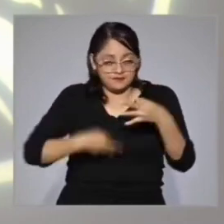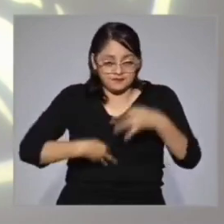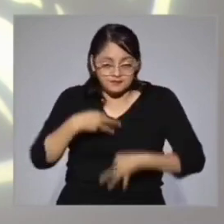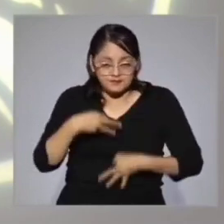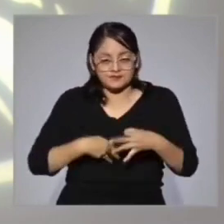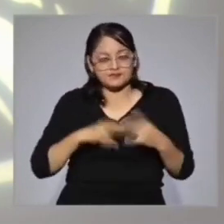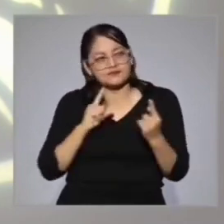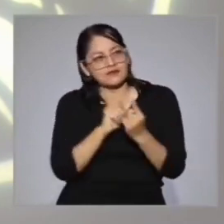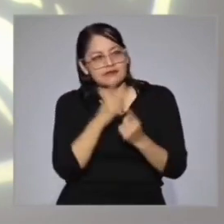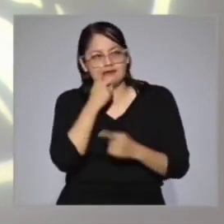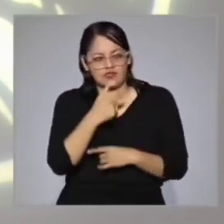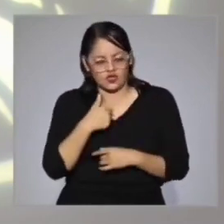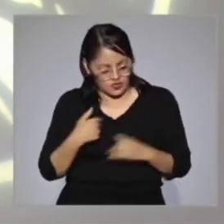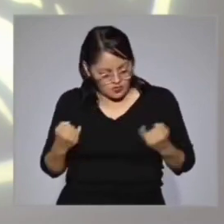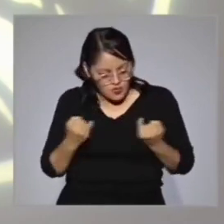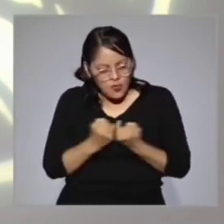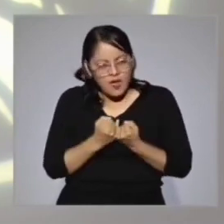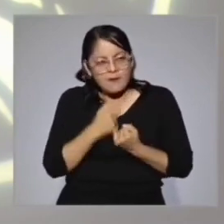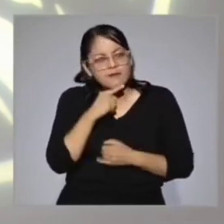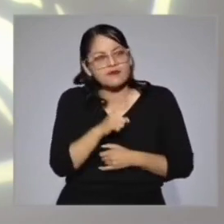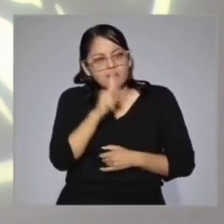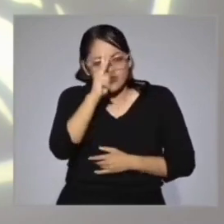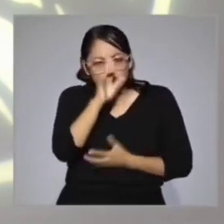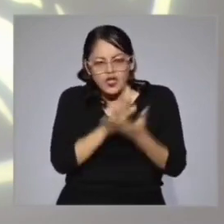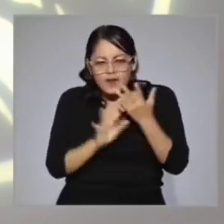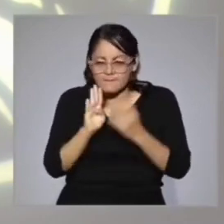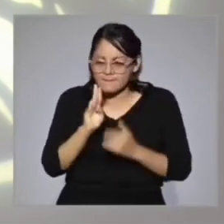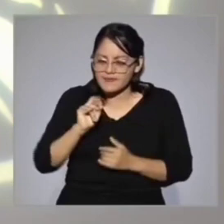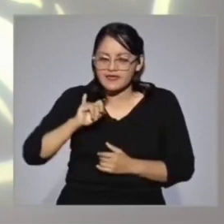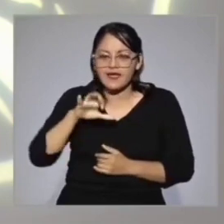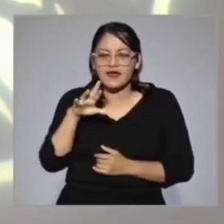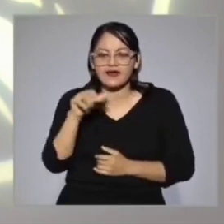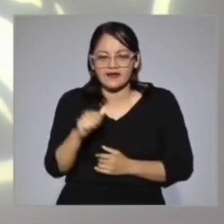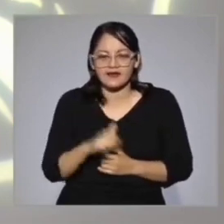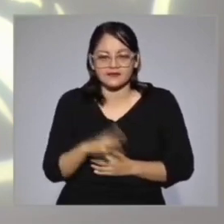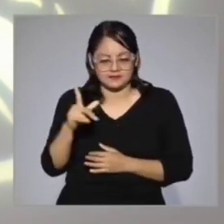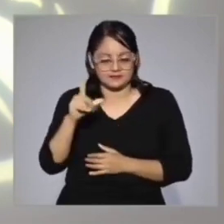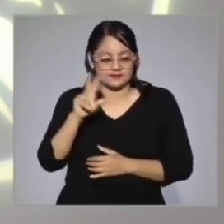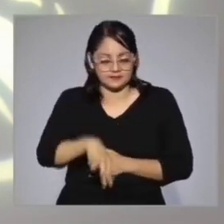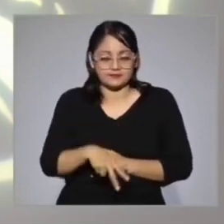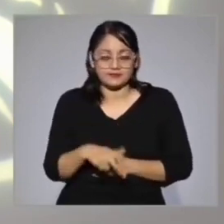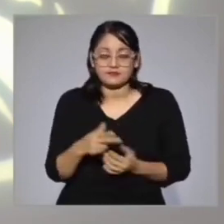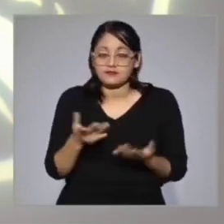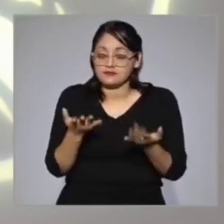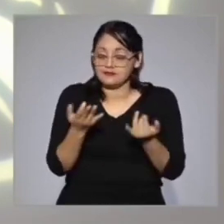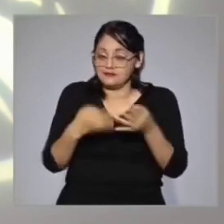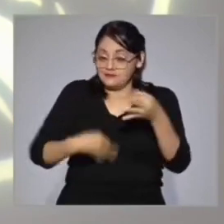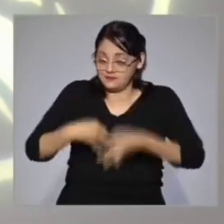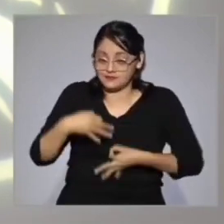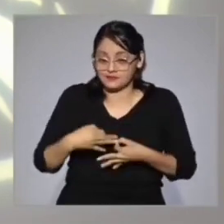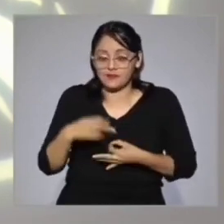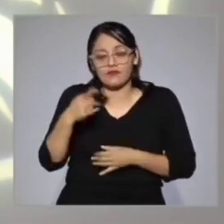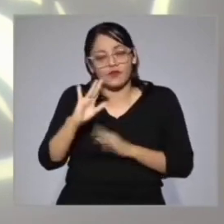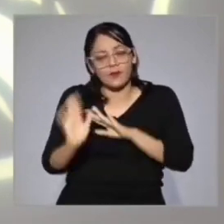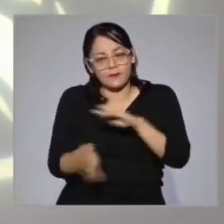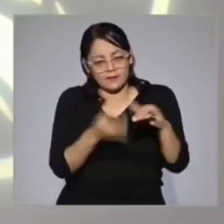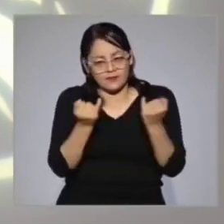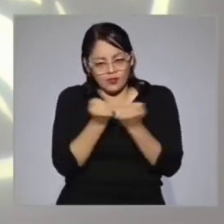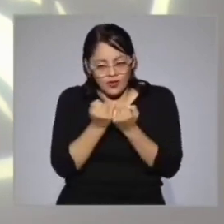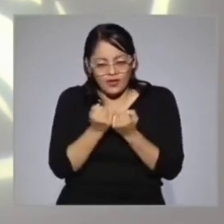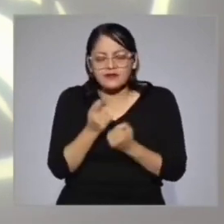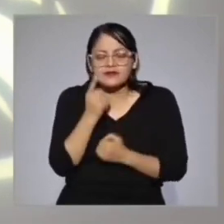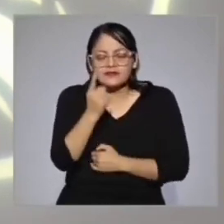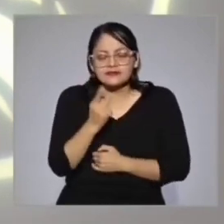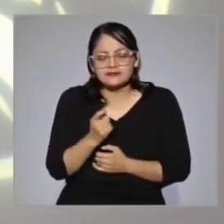ido manifestando que han sido víctimas de esto que es la violencia vicaria, tratado de una manera bastante teatral, pero además con